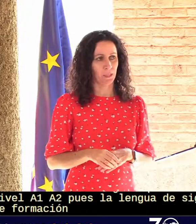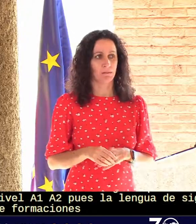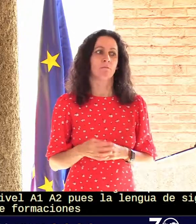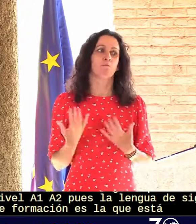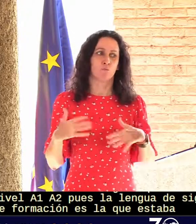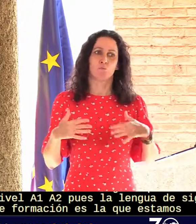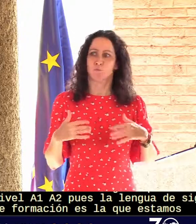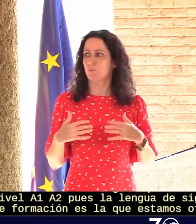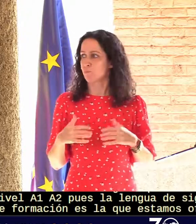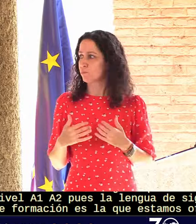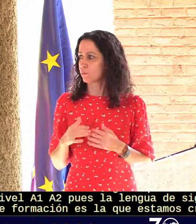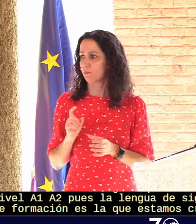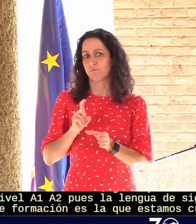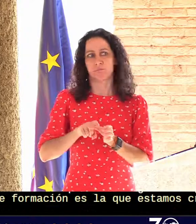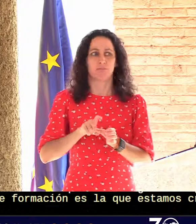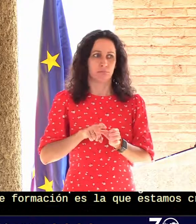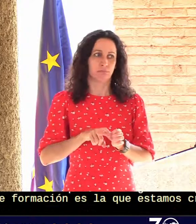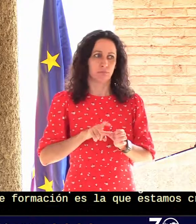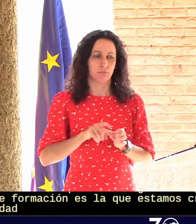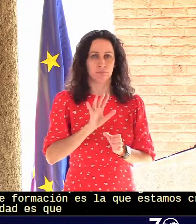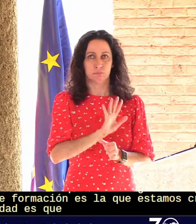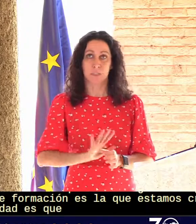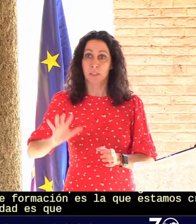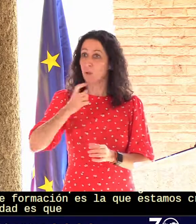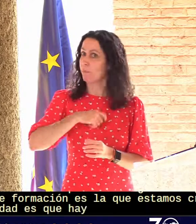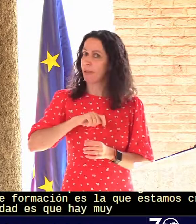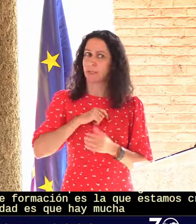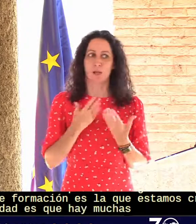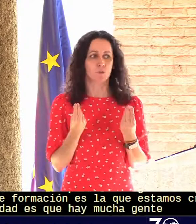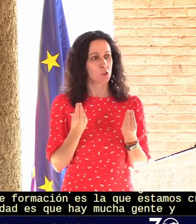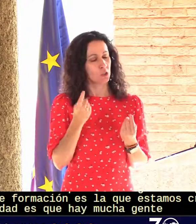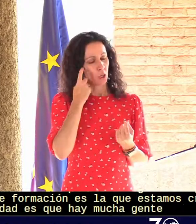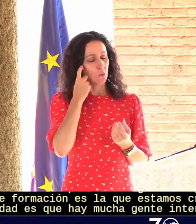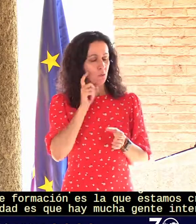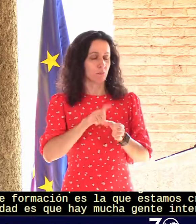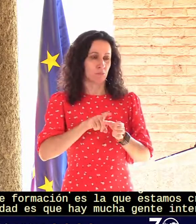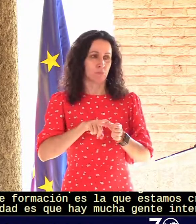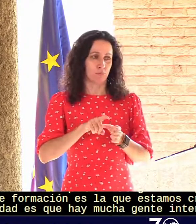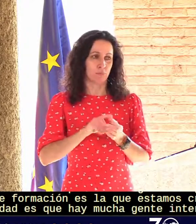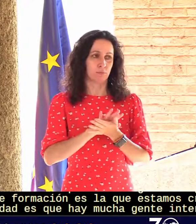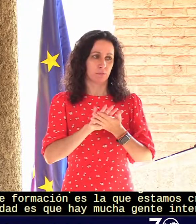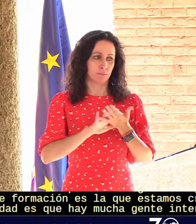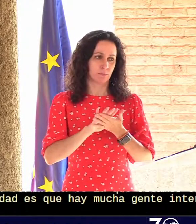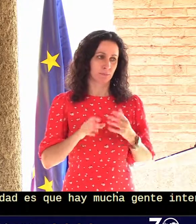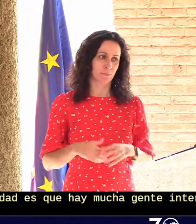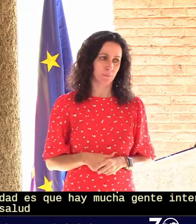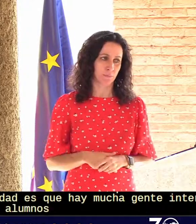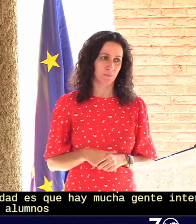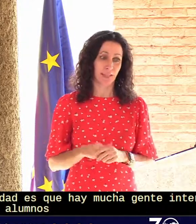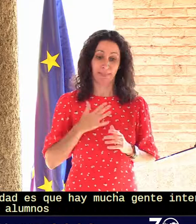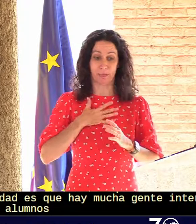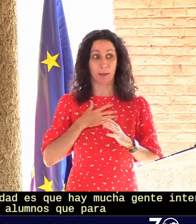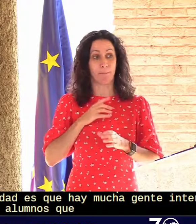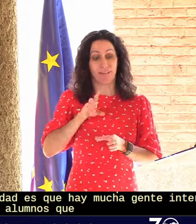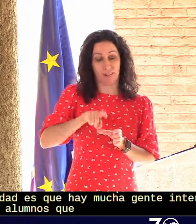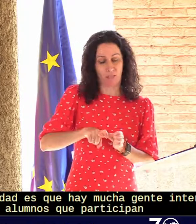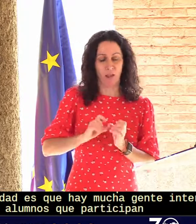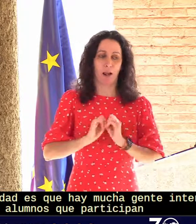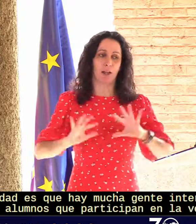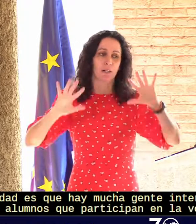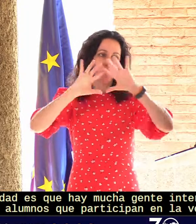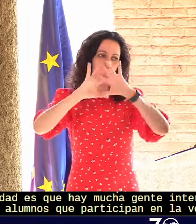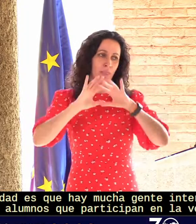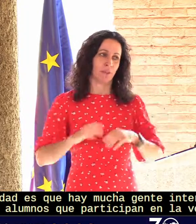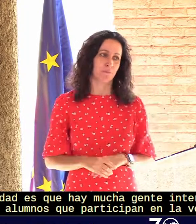es la que estamos ofreciendo gracias a la red la verdad es que hay mucha gente interesada a nivel nacional hay muchos alumnos que participan la verdad